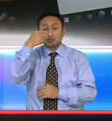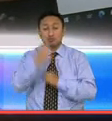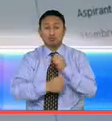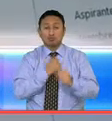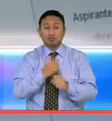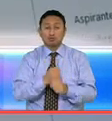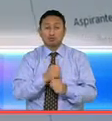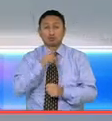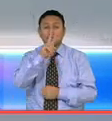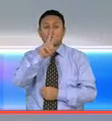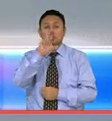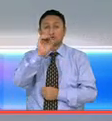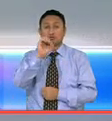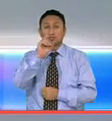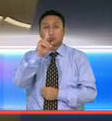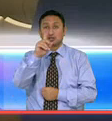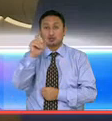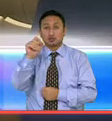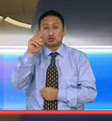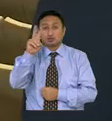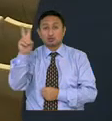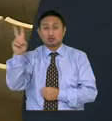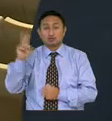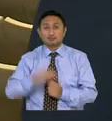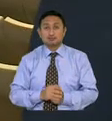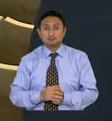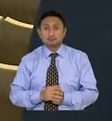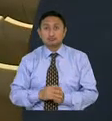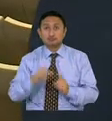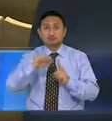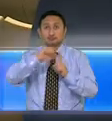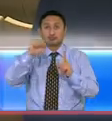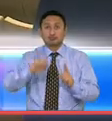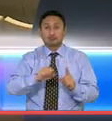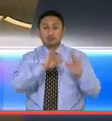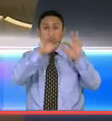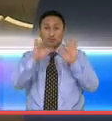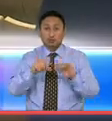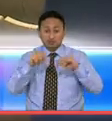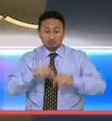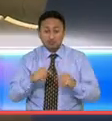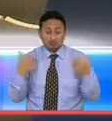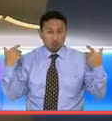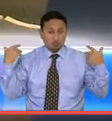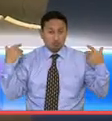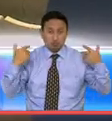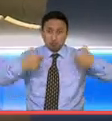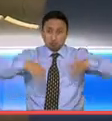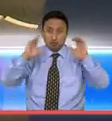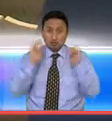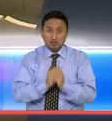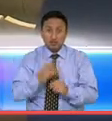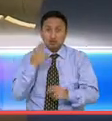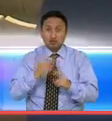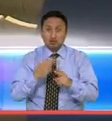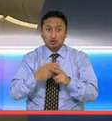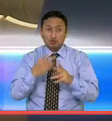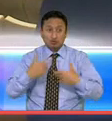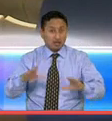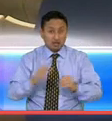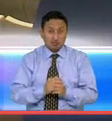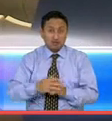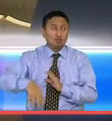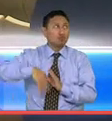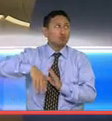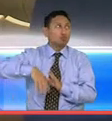lectivo 2021-2022. Es un sistema informático programado para que aleatoriamente, independientemente del nombre, del número de cédula,